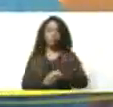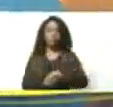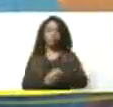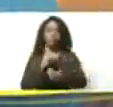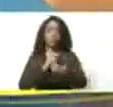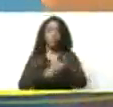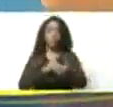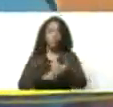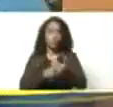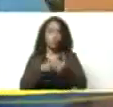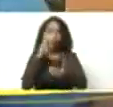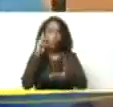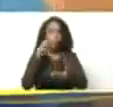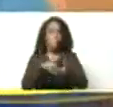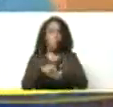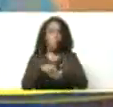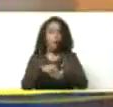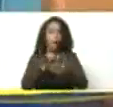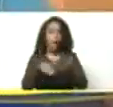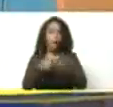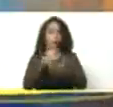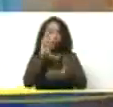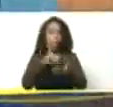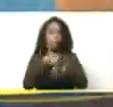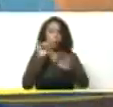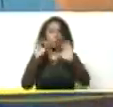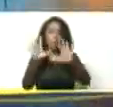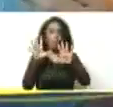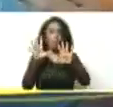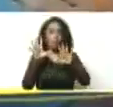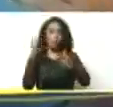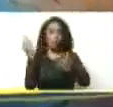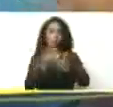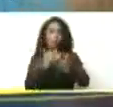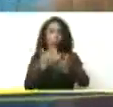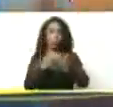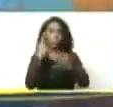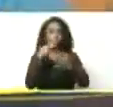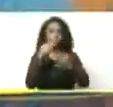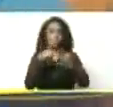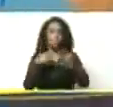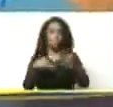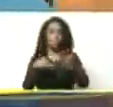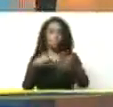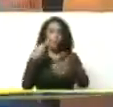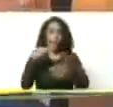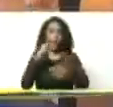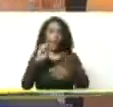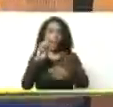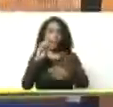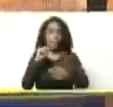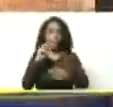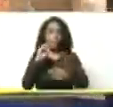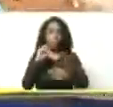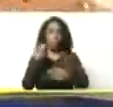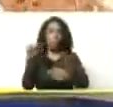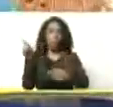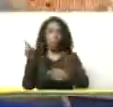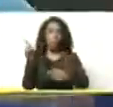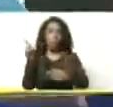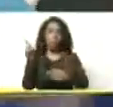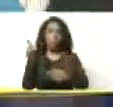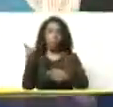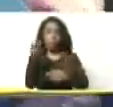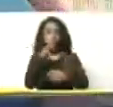2000 al 2010 la prórroga oscar mayer la armó se alimentaban ese